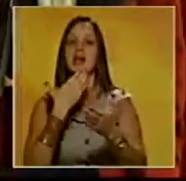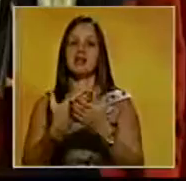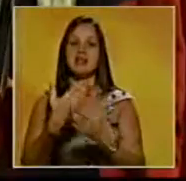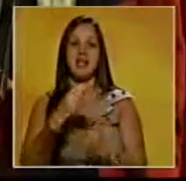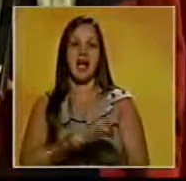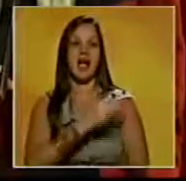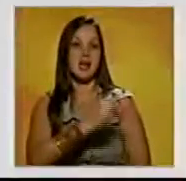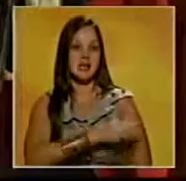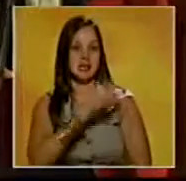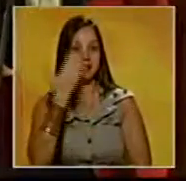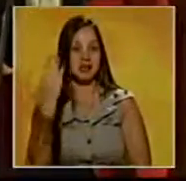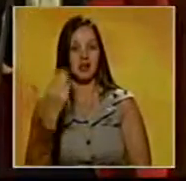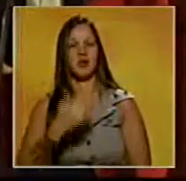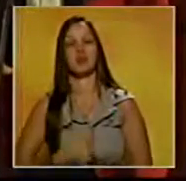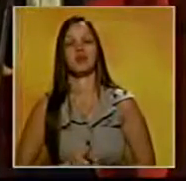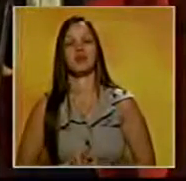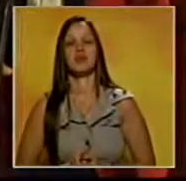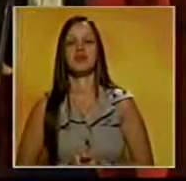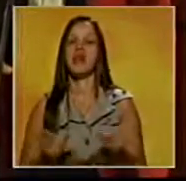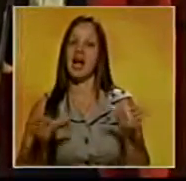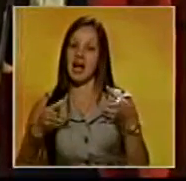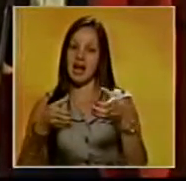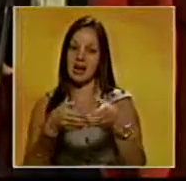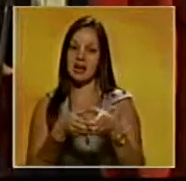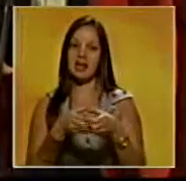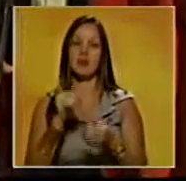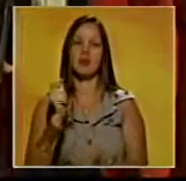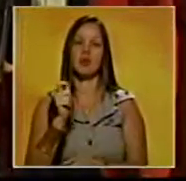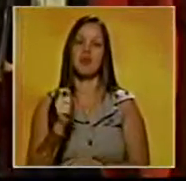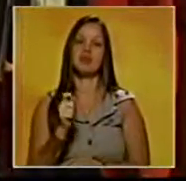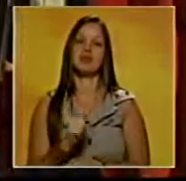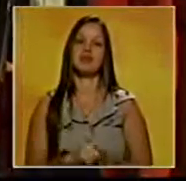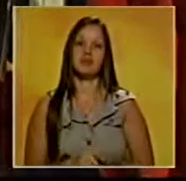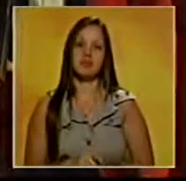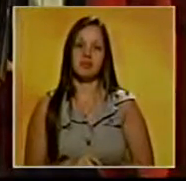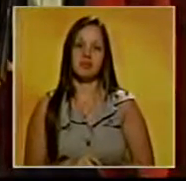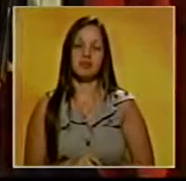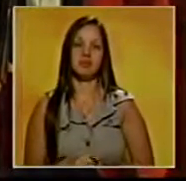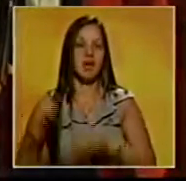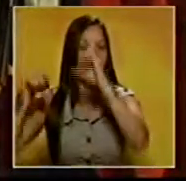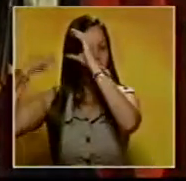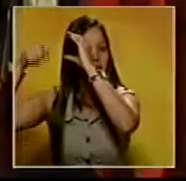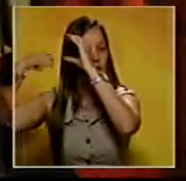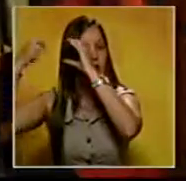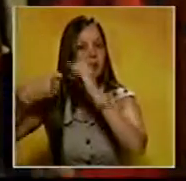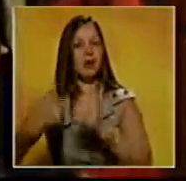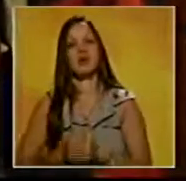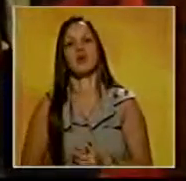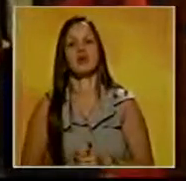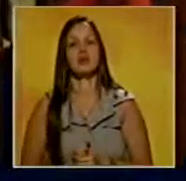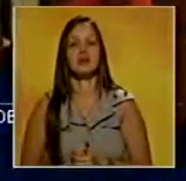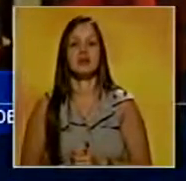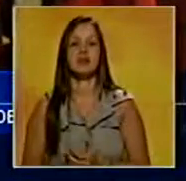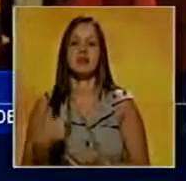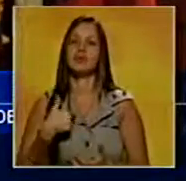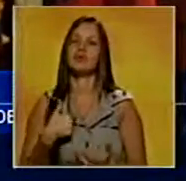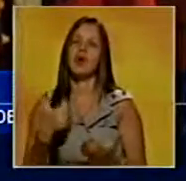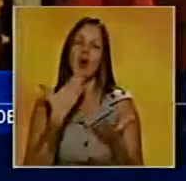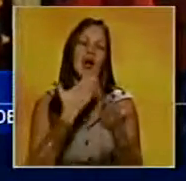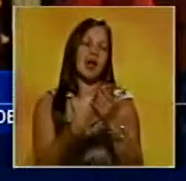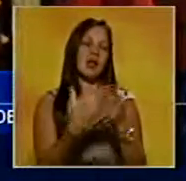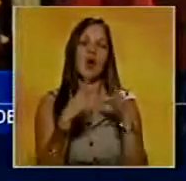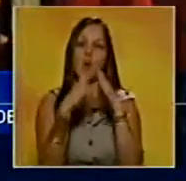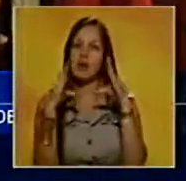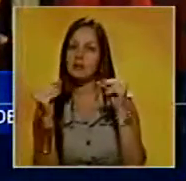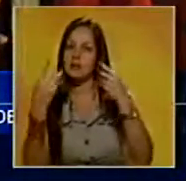Juan Nazarián, al equipo de Tucupita Televisión, a los camarógrafos, a los editores. Y agradecimiento también a todos los empresarios a